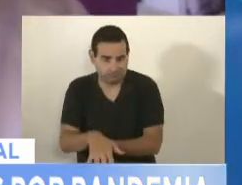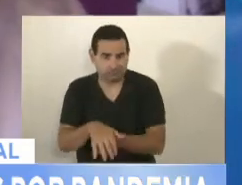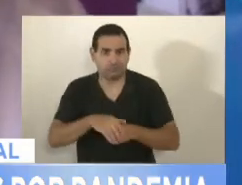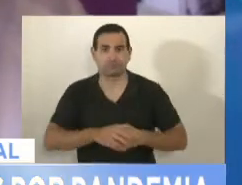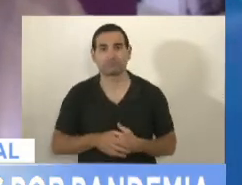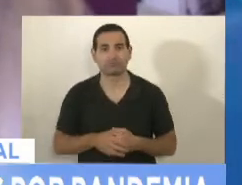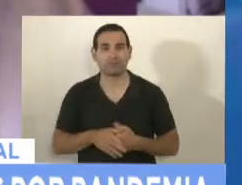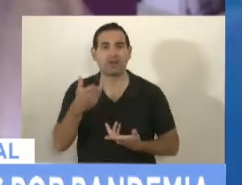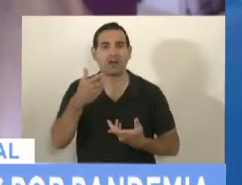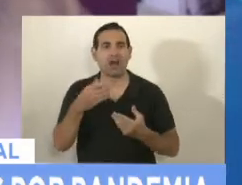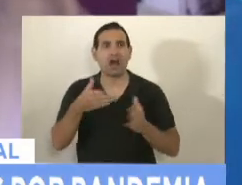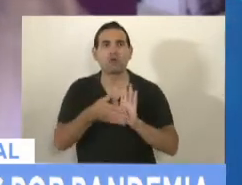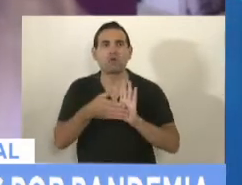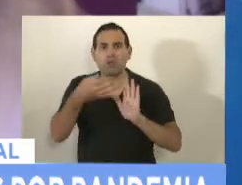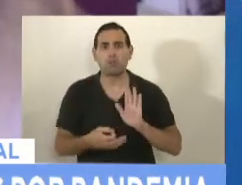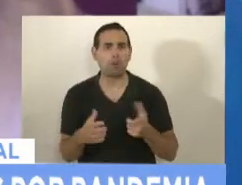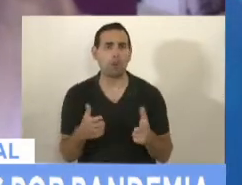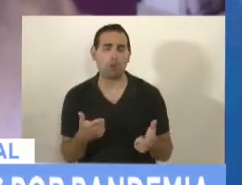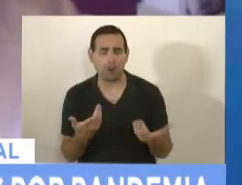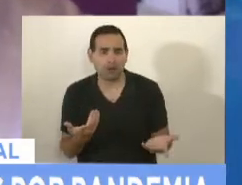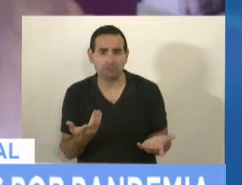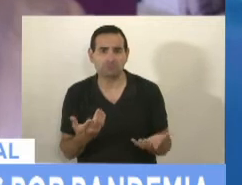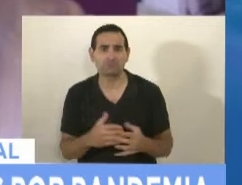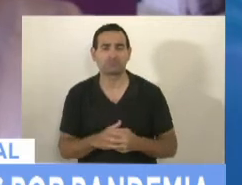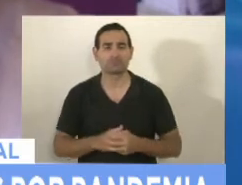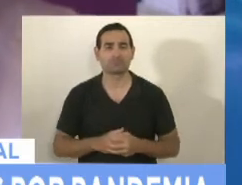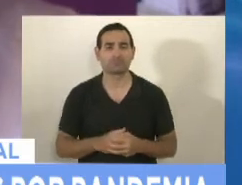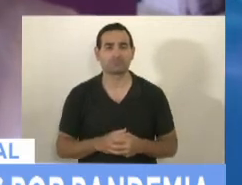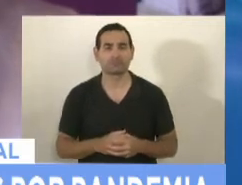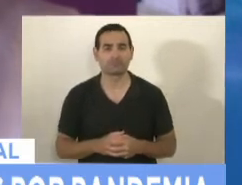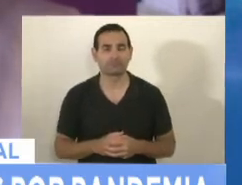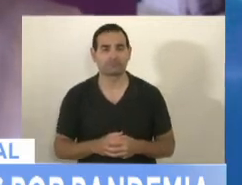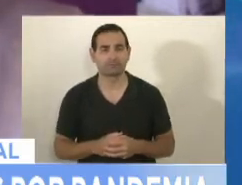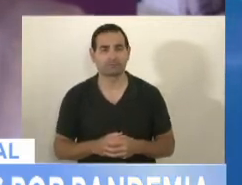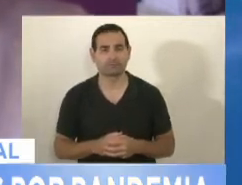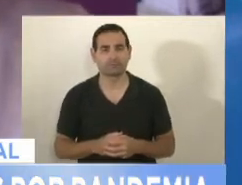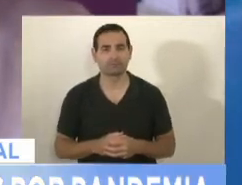No hay buenos argumentos, salvo el hecho que le puede ser desfavorable el voto en el extranjero.